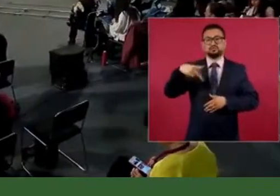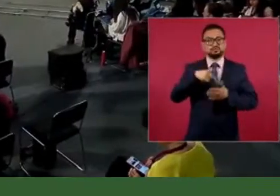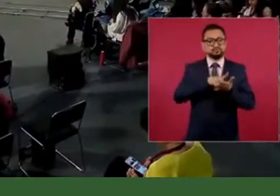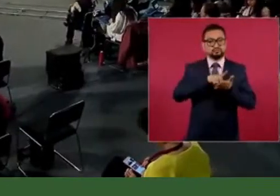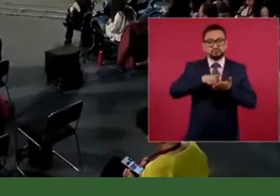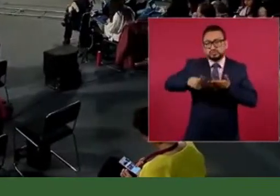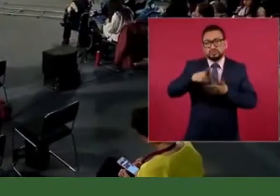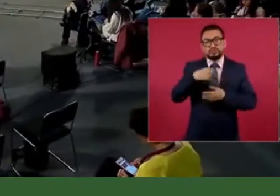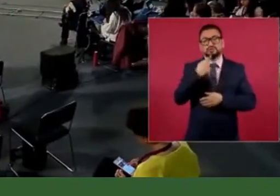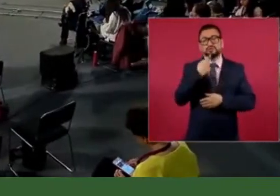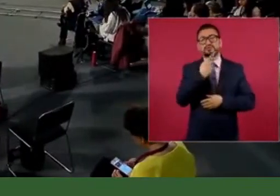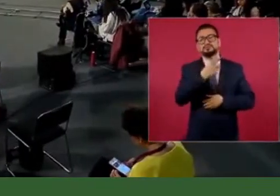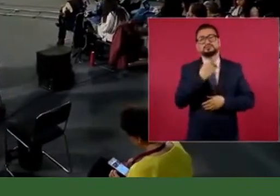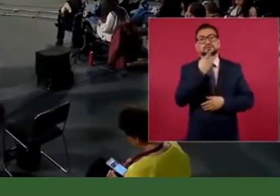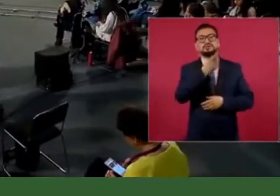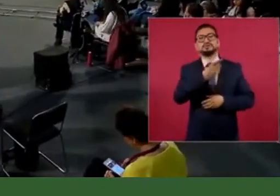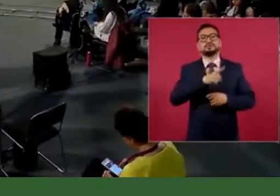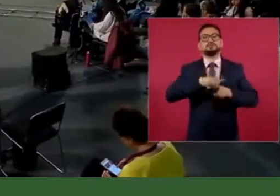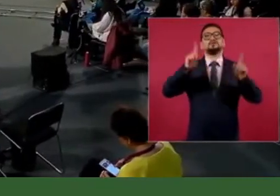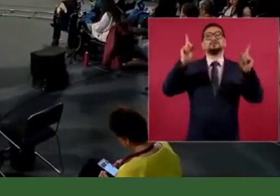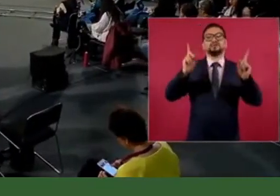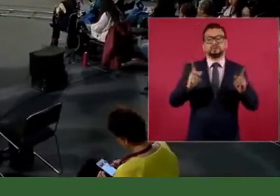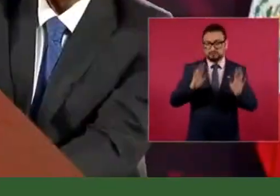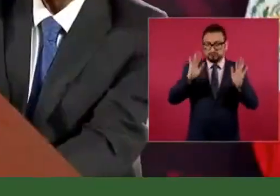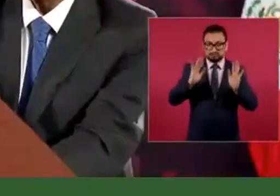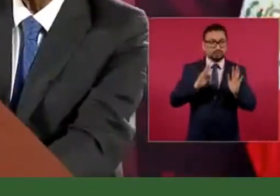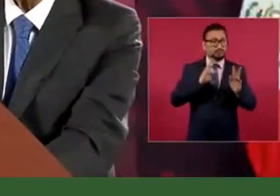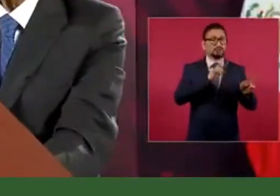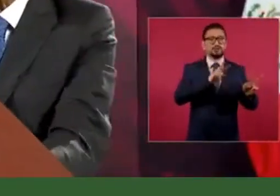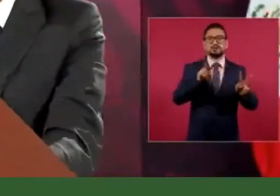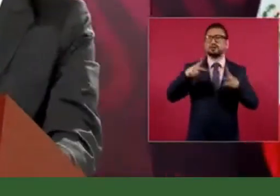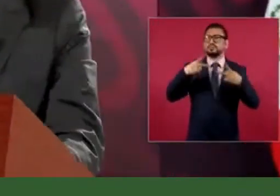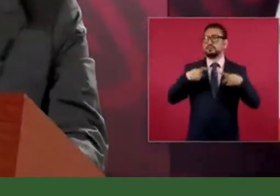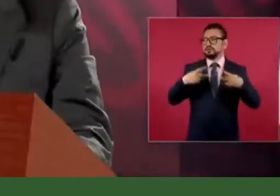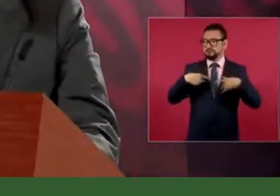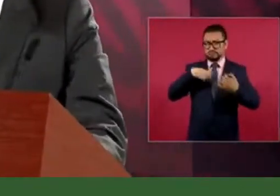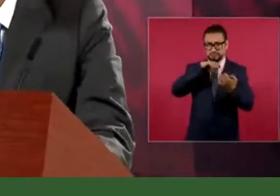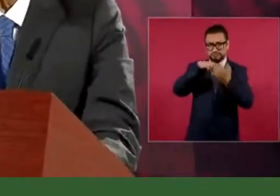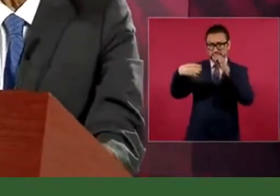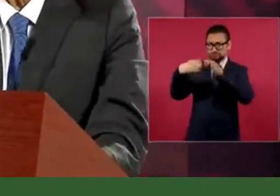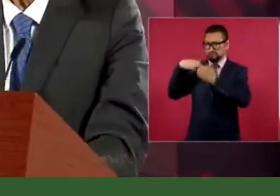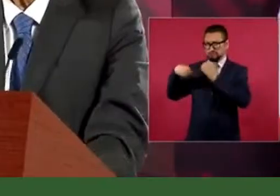y no ver a nadie como enemigo,